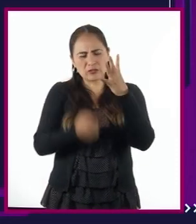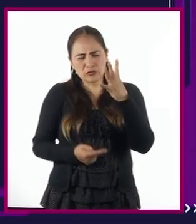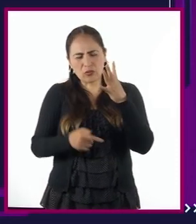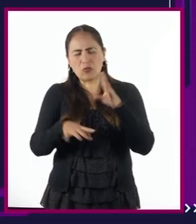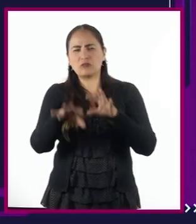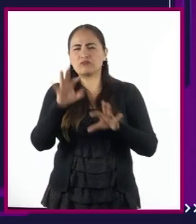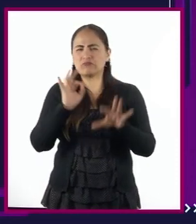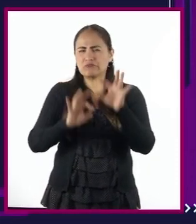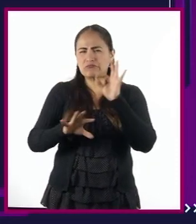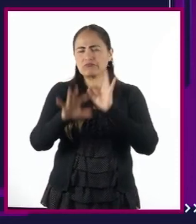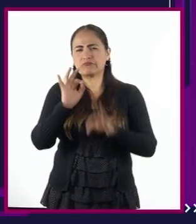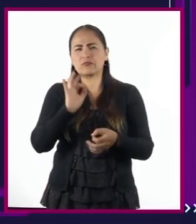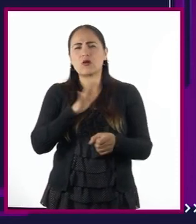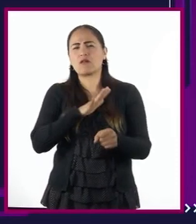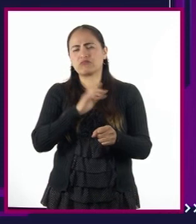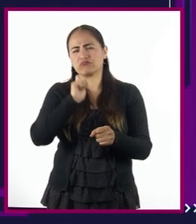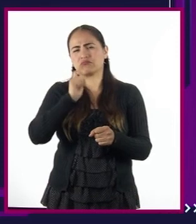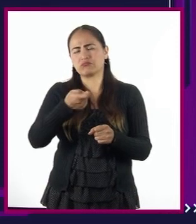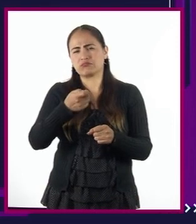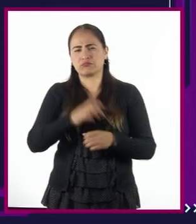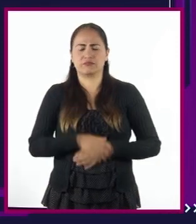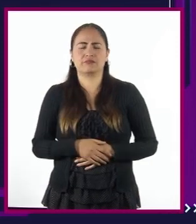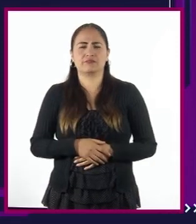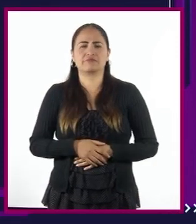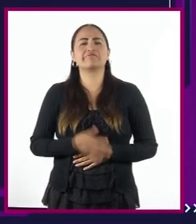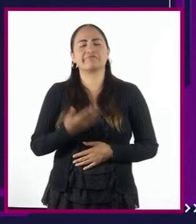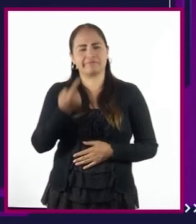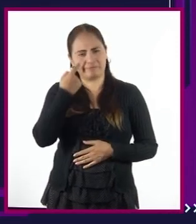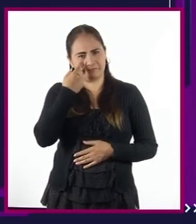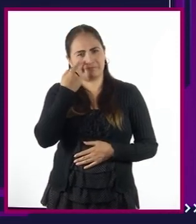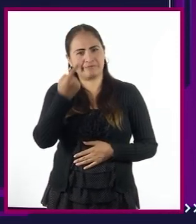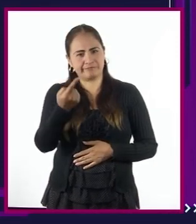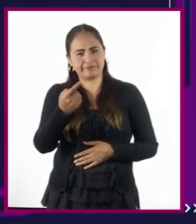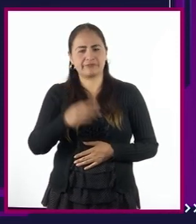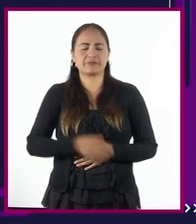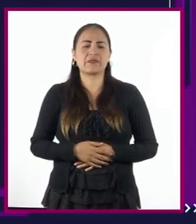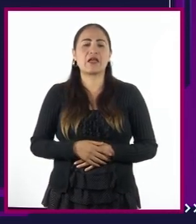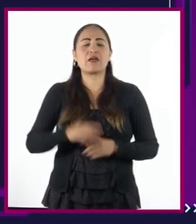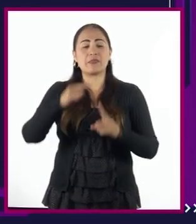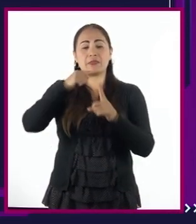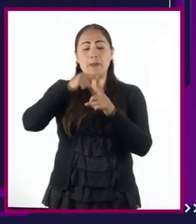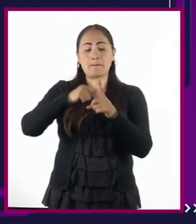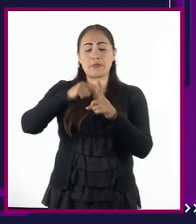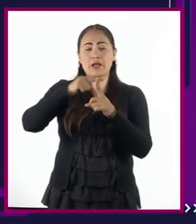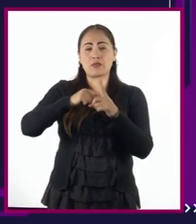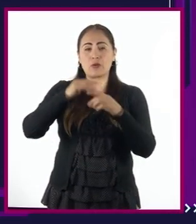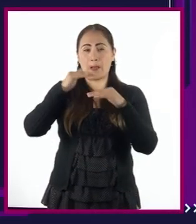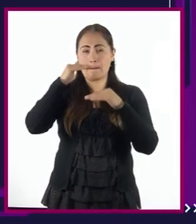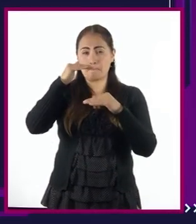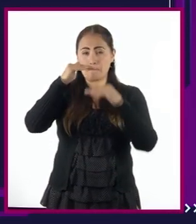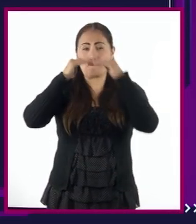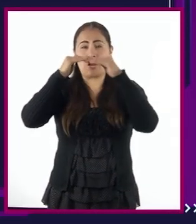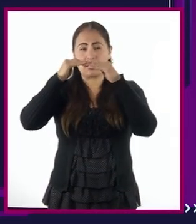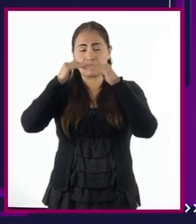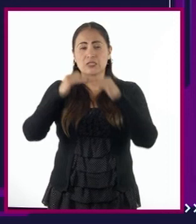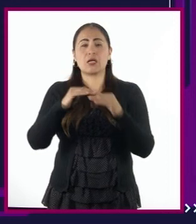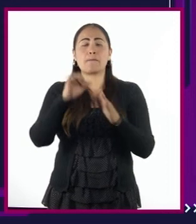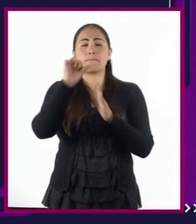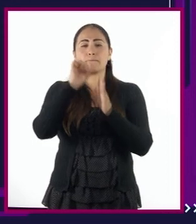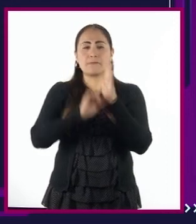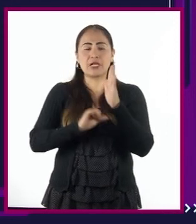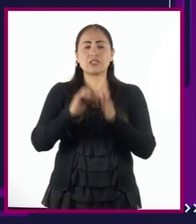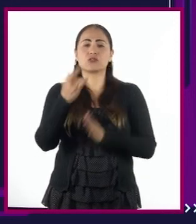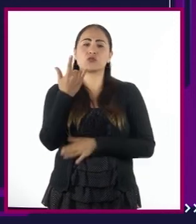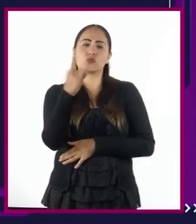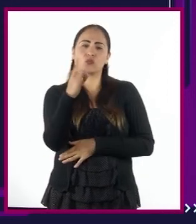gráfica? Bien, uno de los que más resaltan corresponde a la temperatura máxima registrada en el mes de